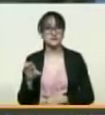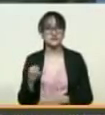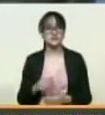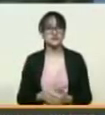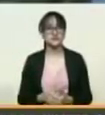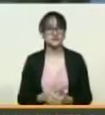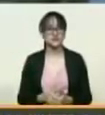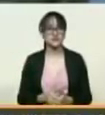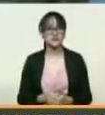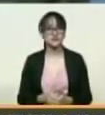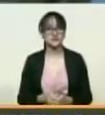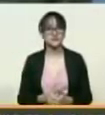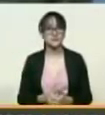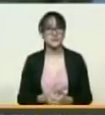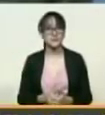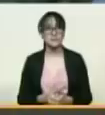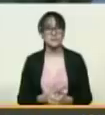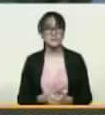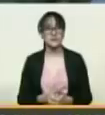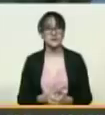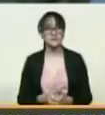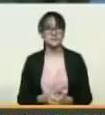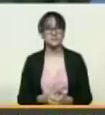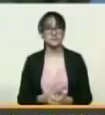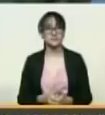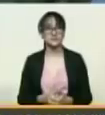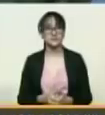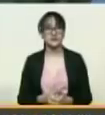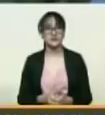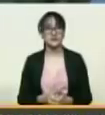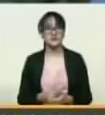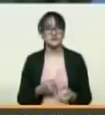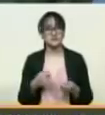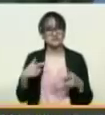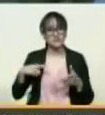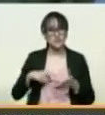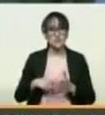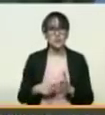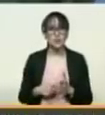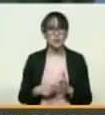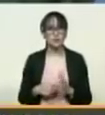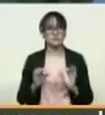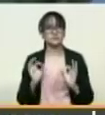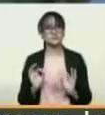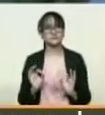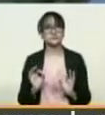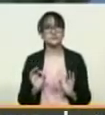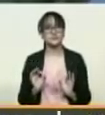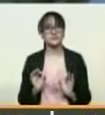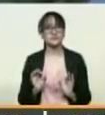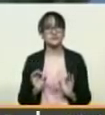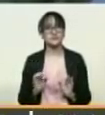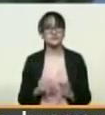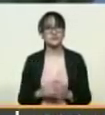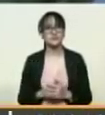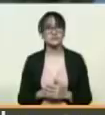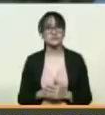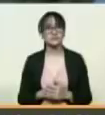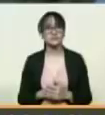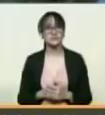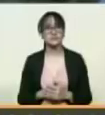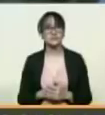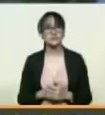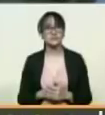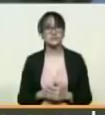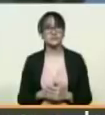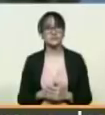aplican este tipo de medidas restrictivas, este tipo de medidas coercitivas unilaterales que están